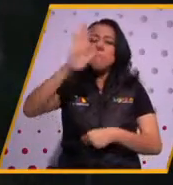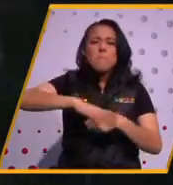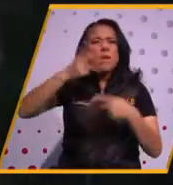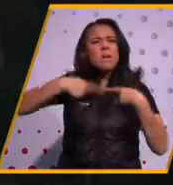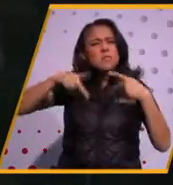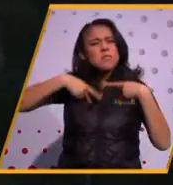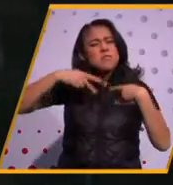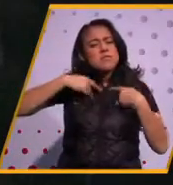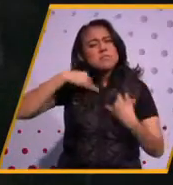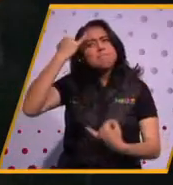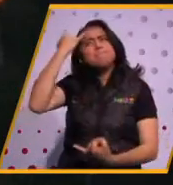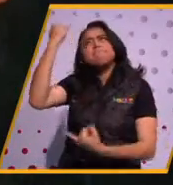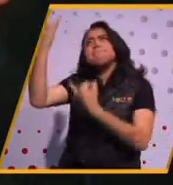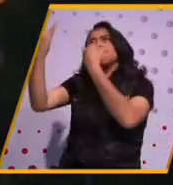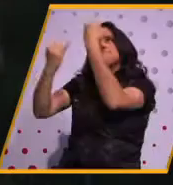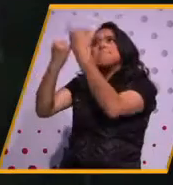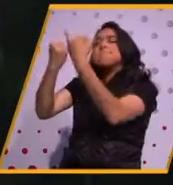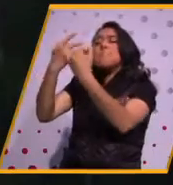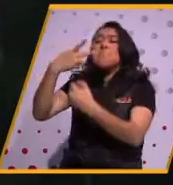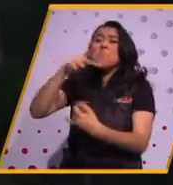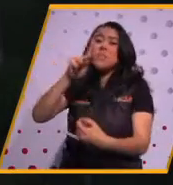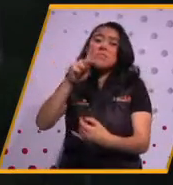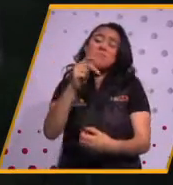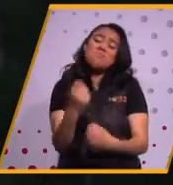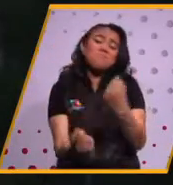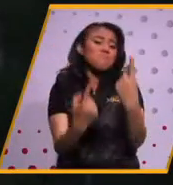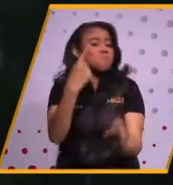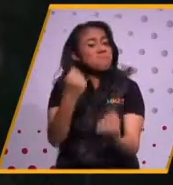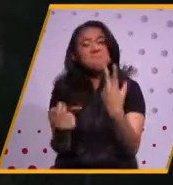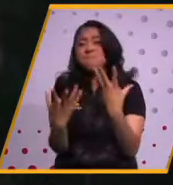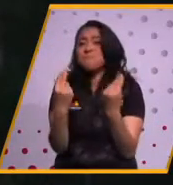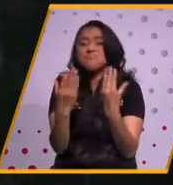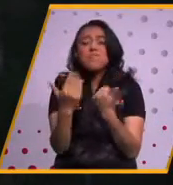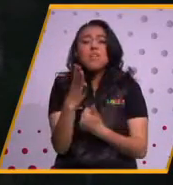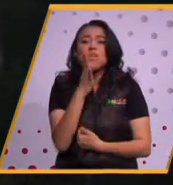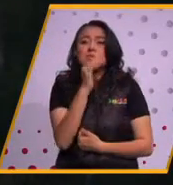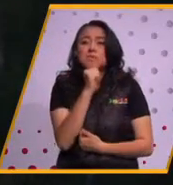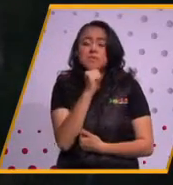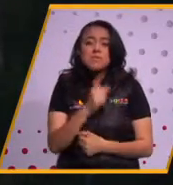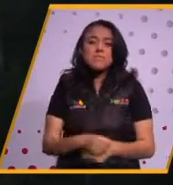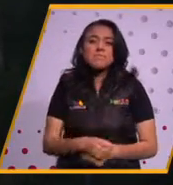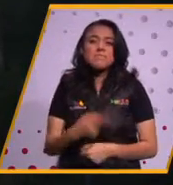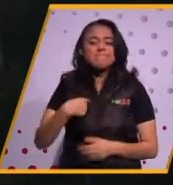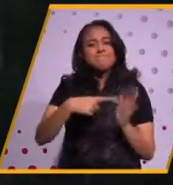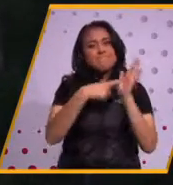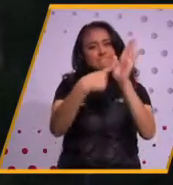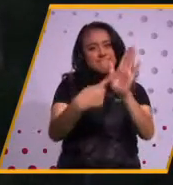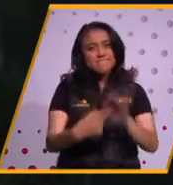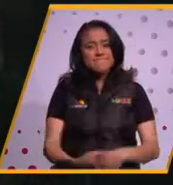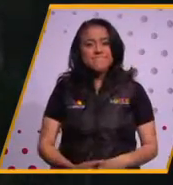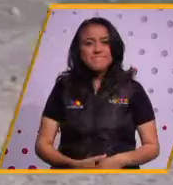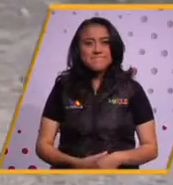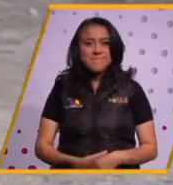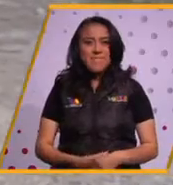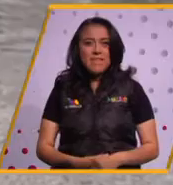la ilusión, pero otros no tienen la dicha. Tal es el caso de los niños que te presento a continuación.